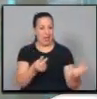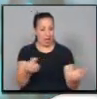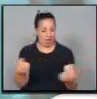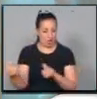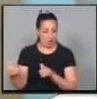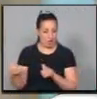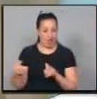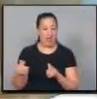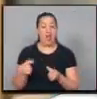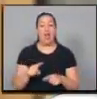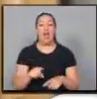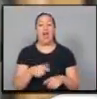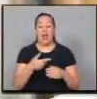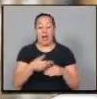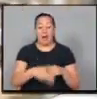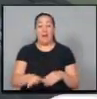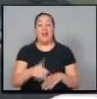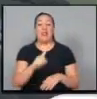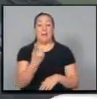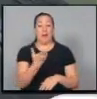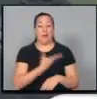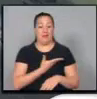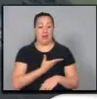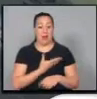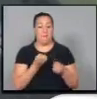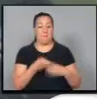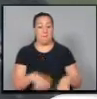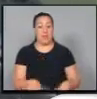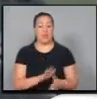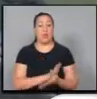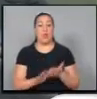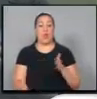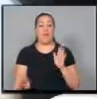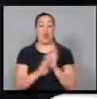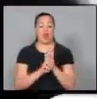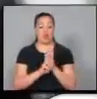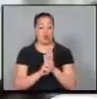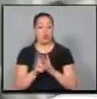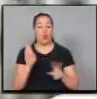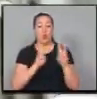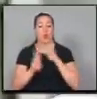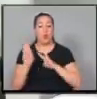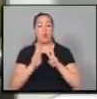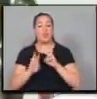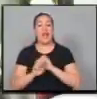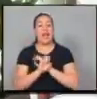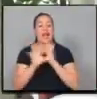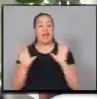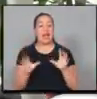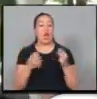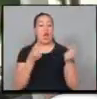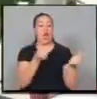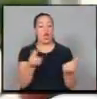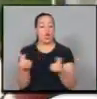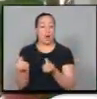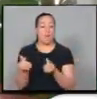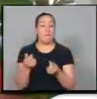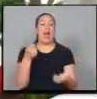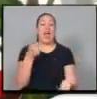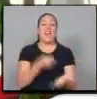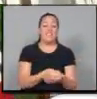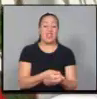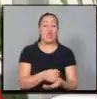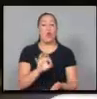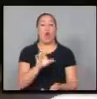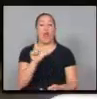A partir del 1 de febrero entrará en vigencia una nueva resolución que busca mayor transparencia en las compras en efectivo o con tarjetas